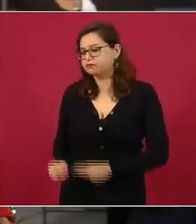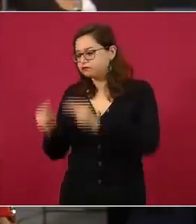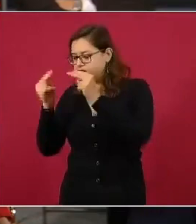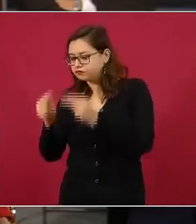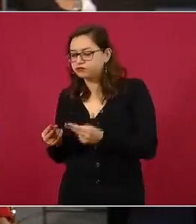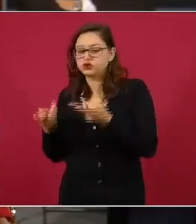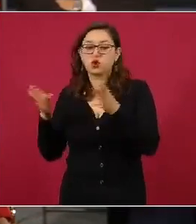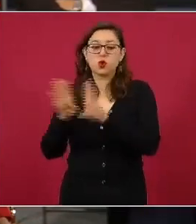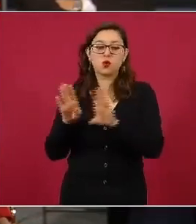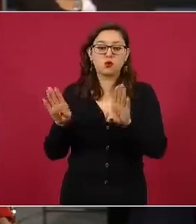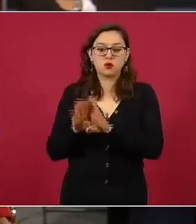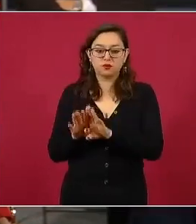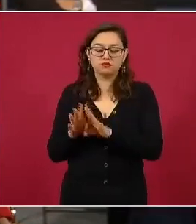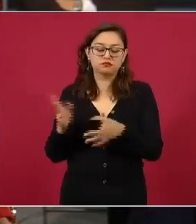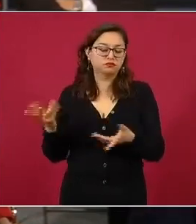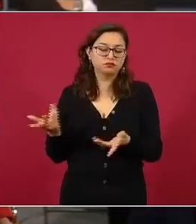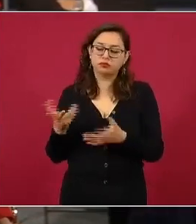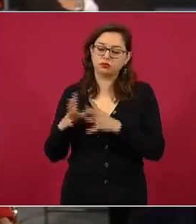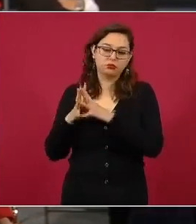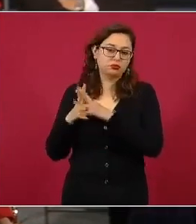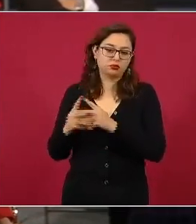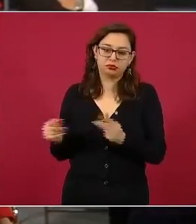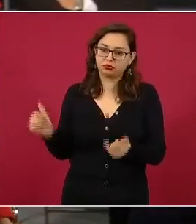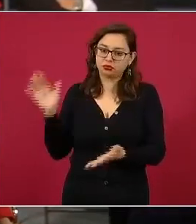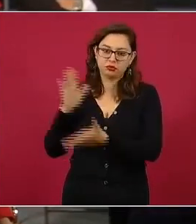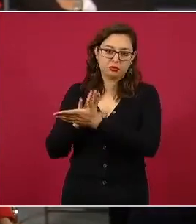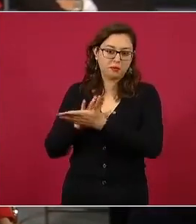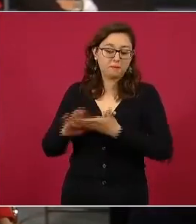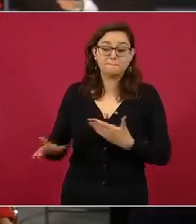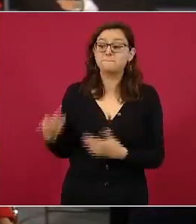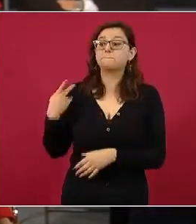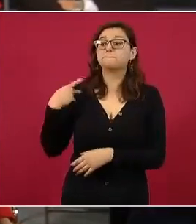formar una cooperativa. La cooperativa actualmente